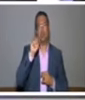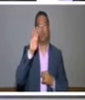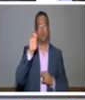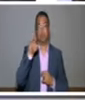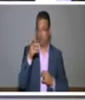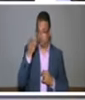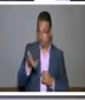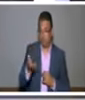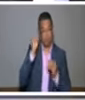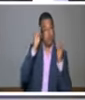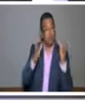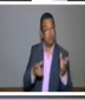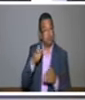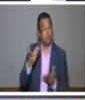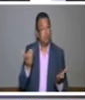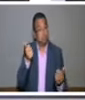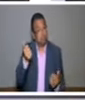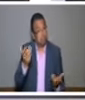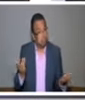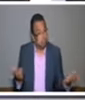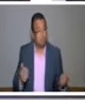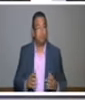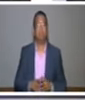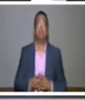profesor, usted es un educador.